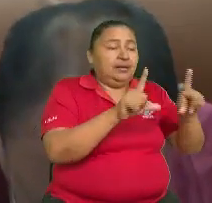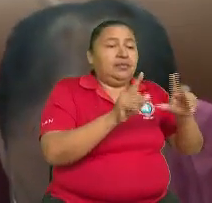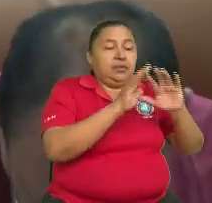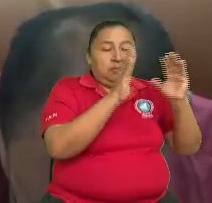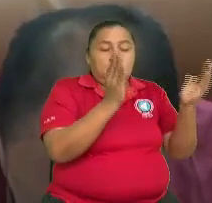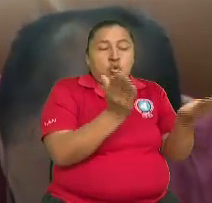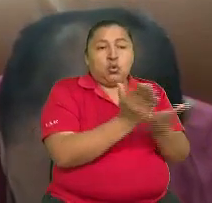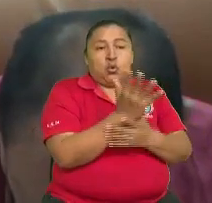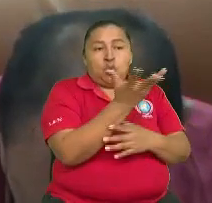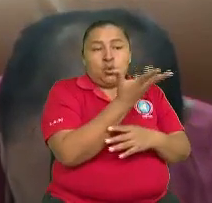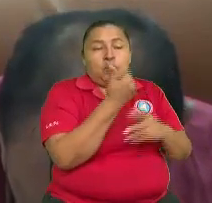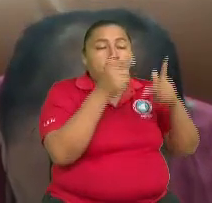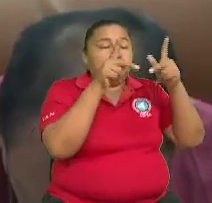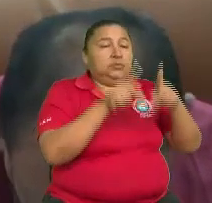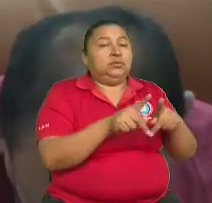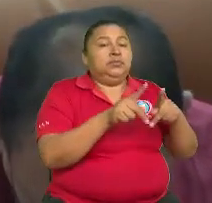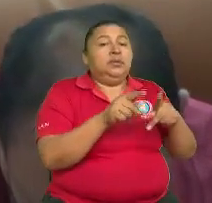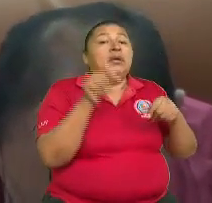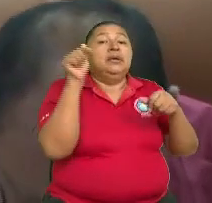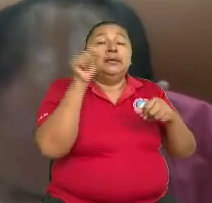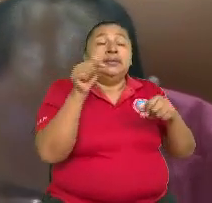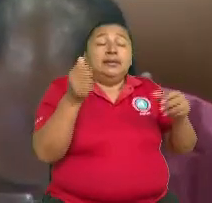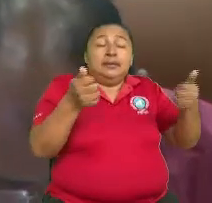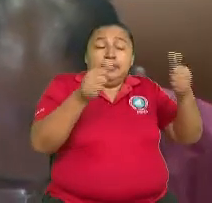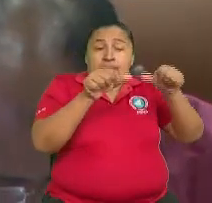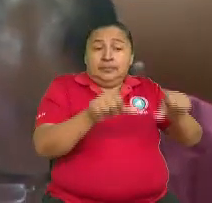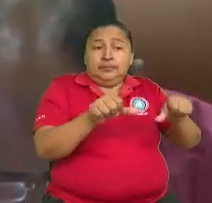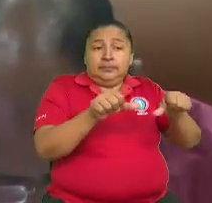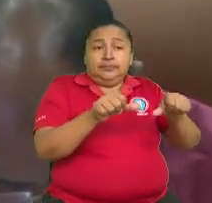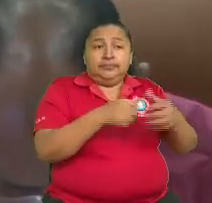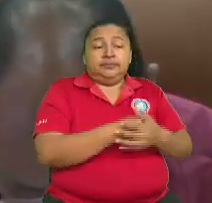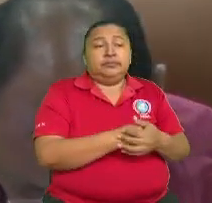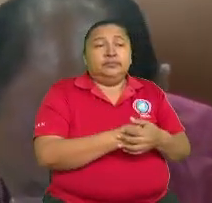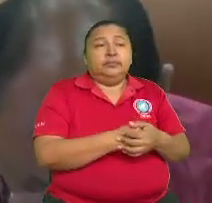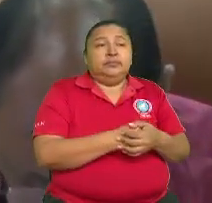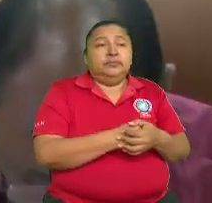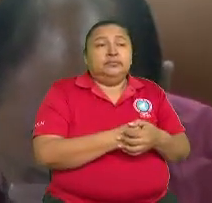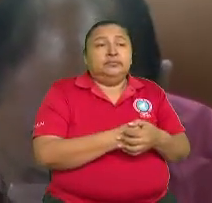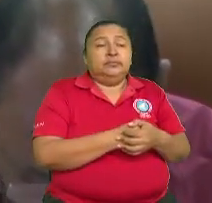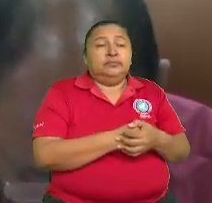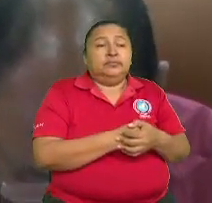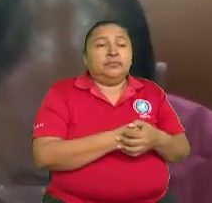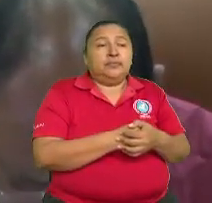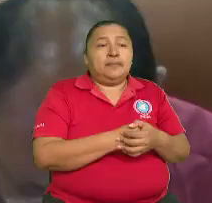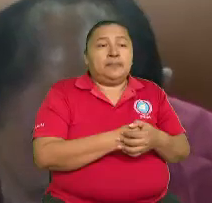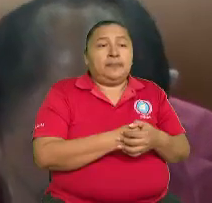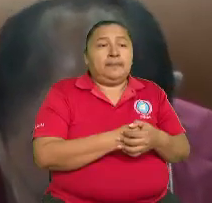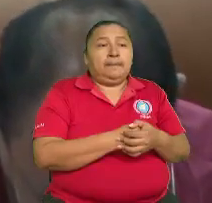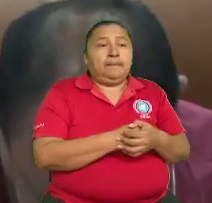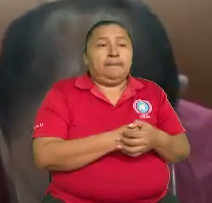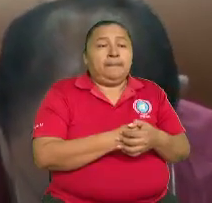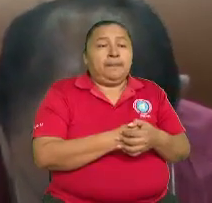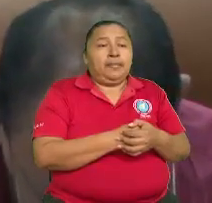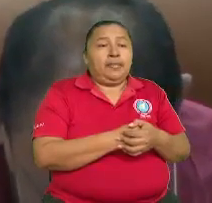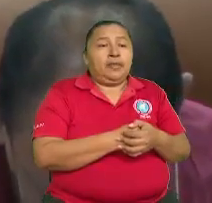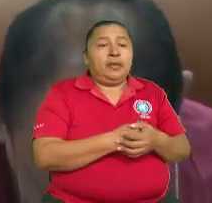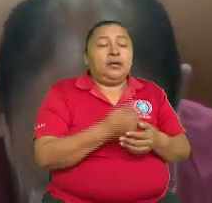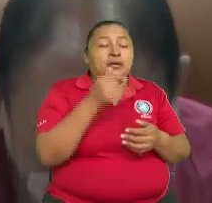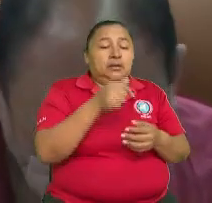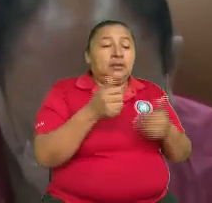universal y está enmarcado en un